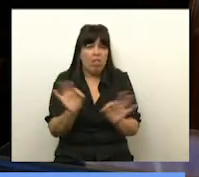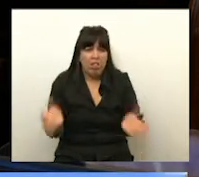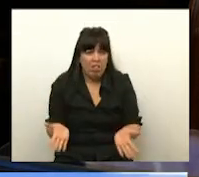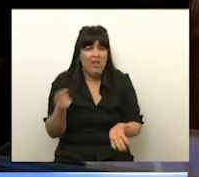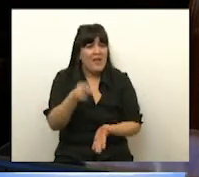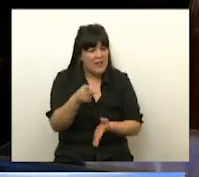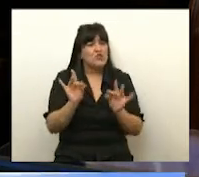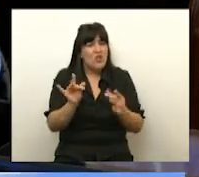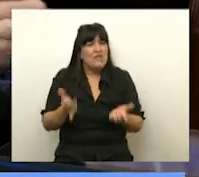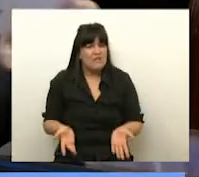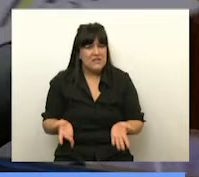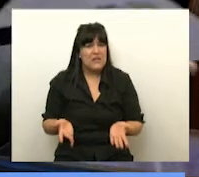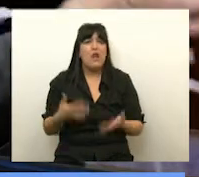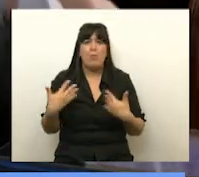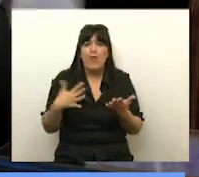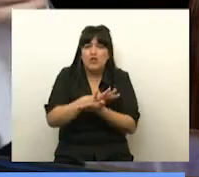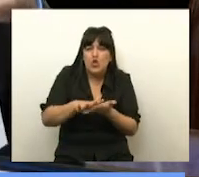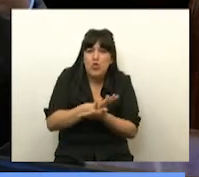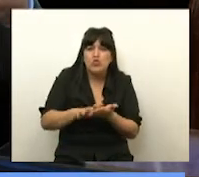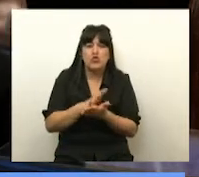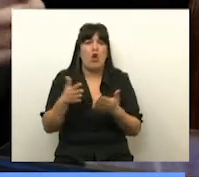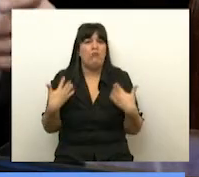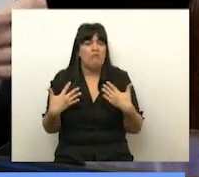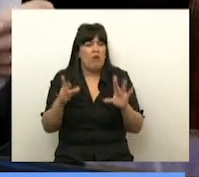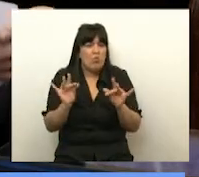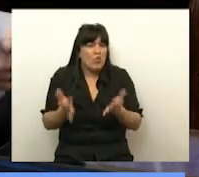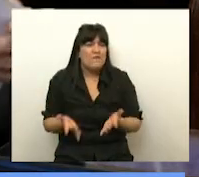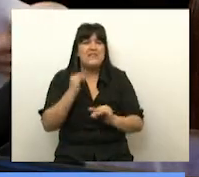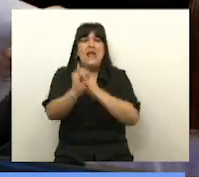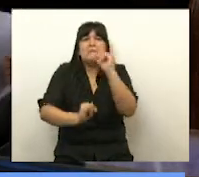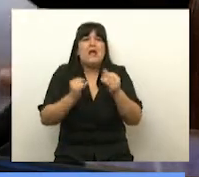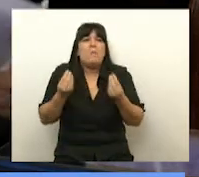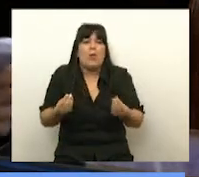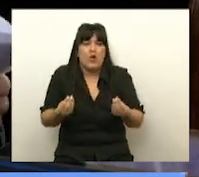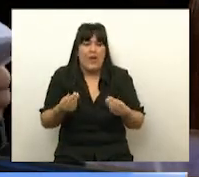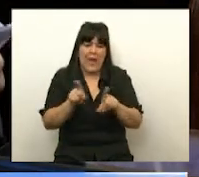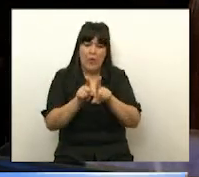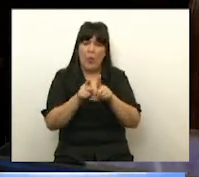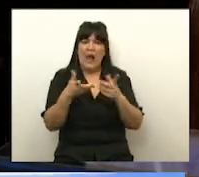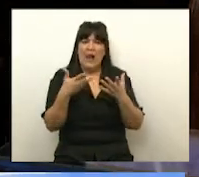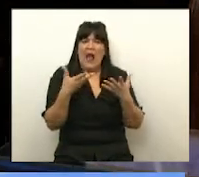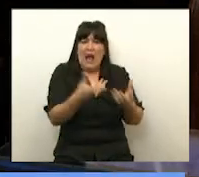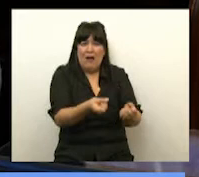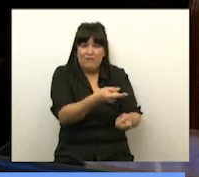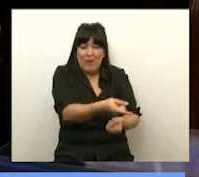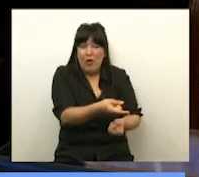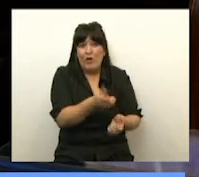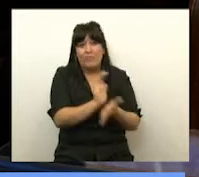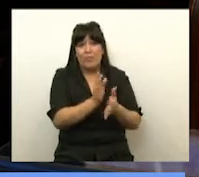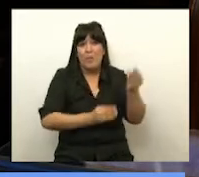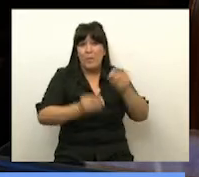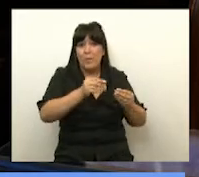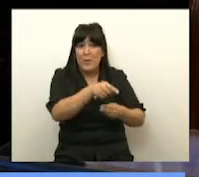difícil resolución, o por lo menos es muy difícil de poder explicar por qué uno puede estar a favor de un presupuesto que lo que